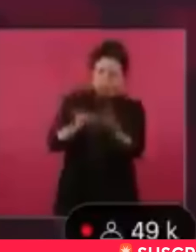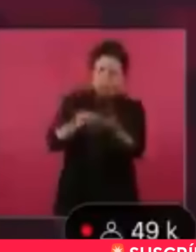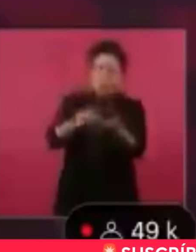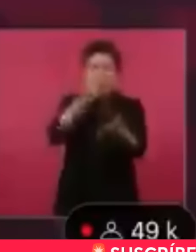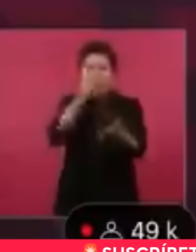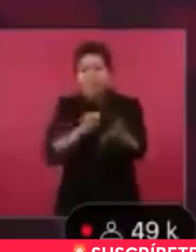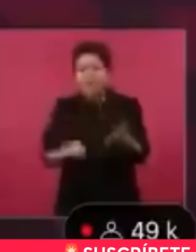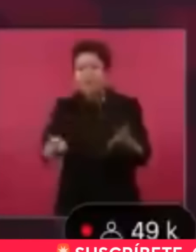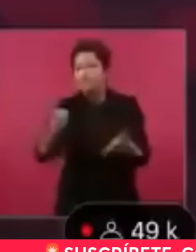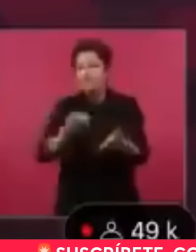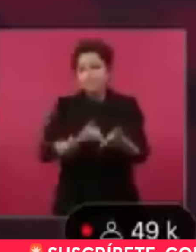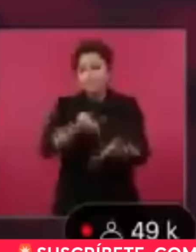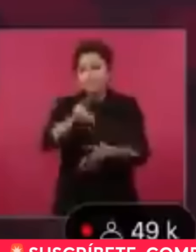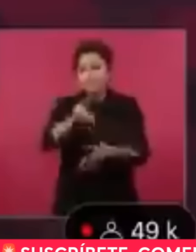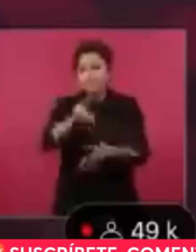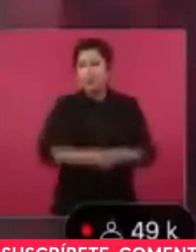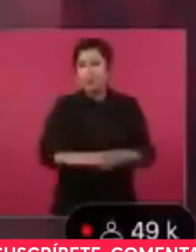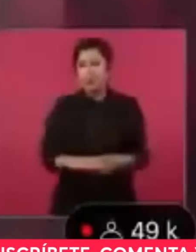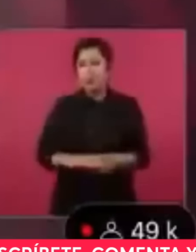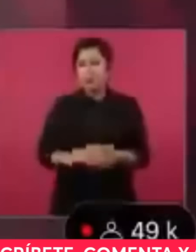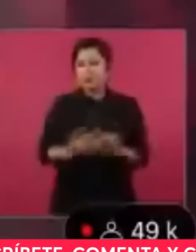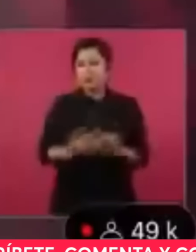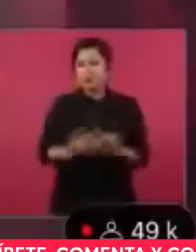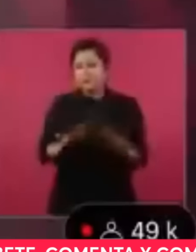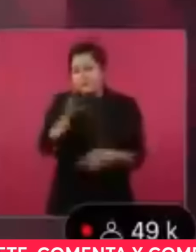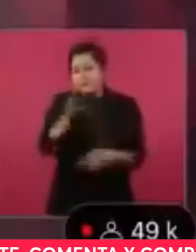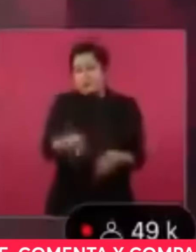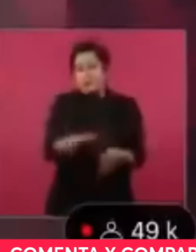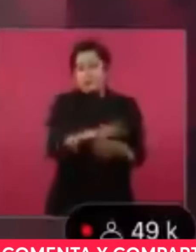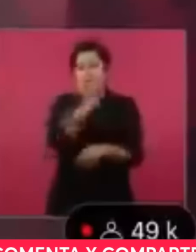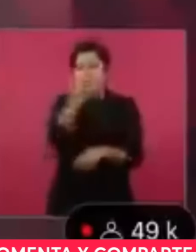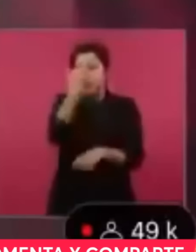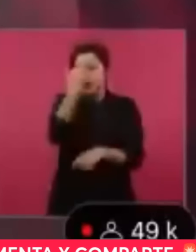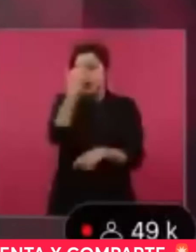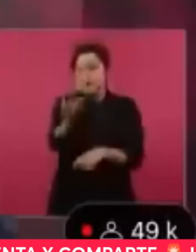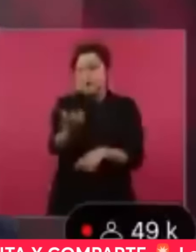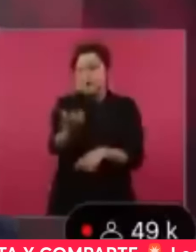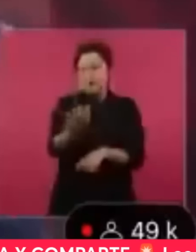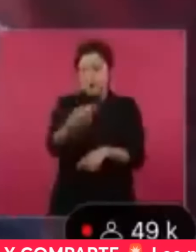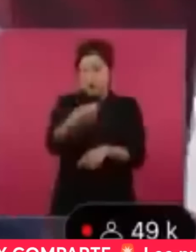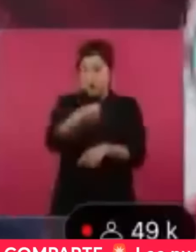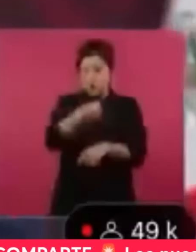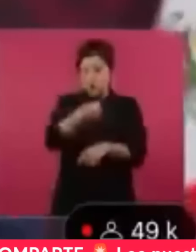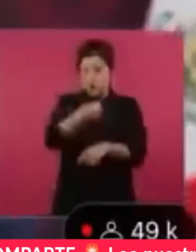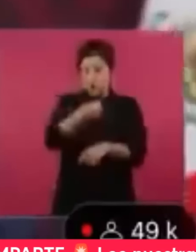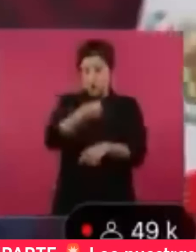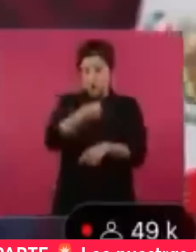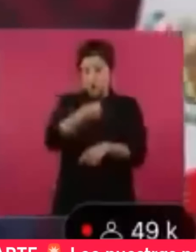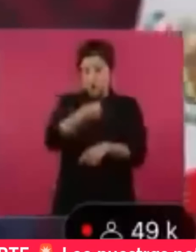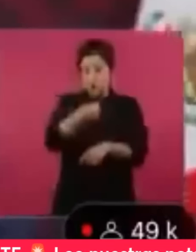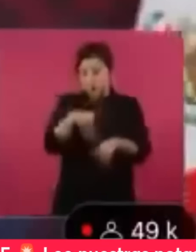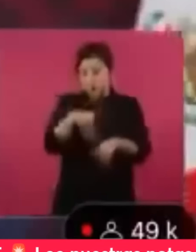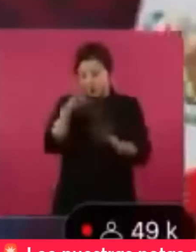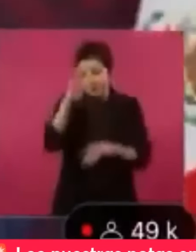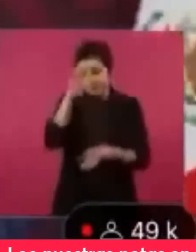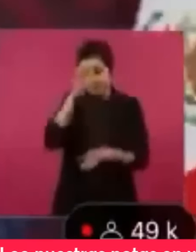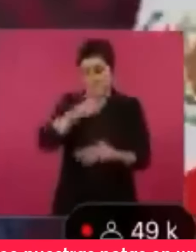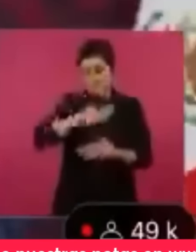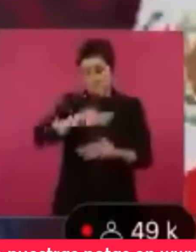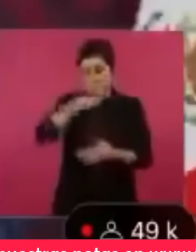porque yo soy más partidario de que una mujer un hombre